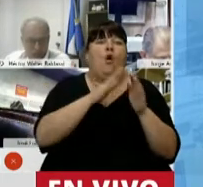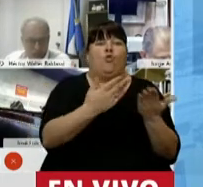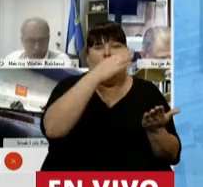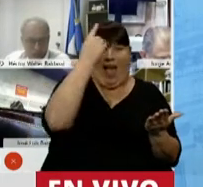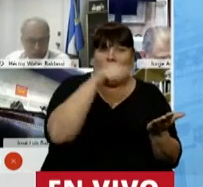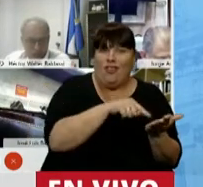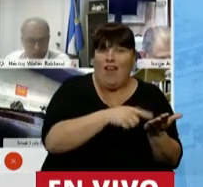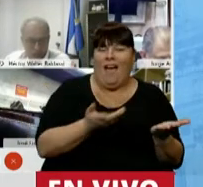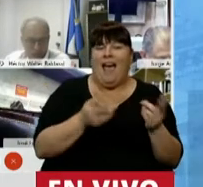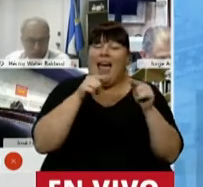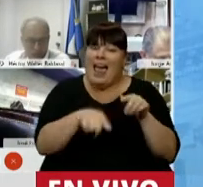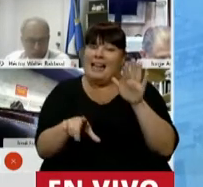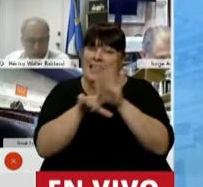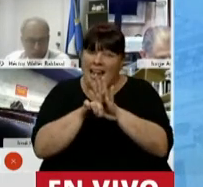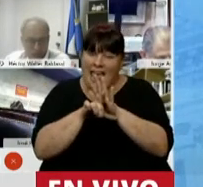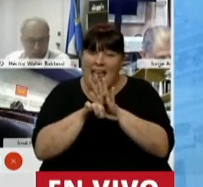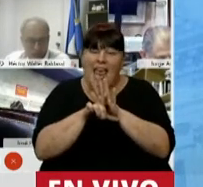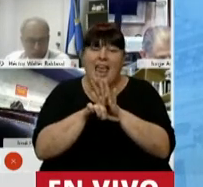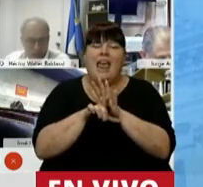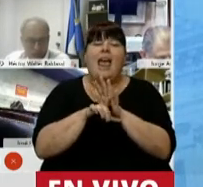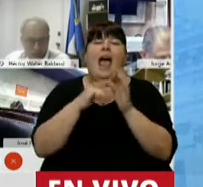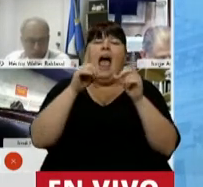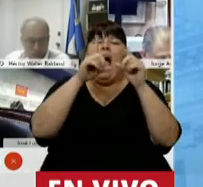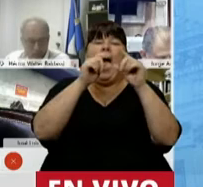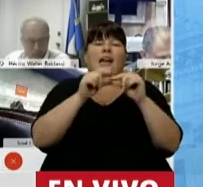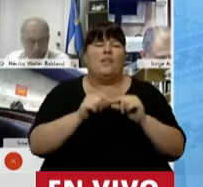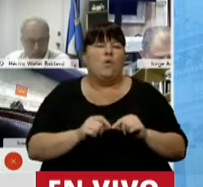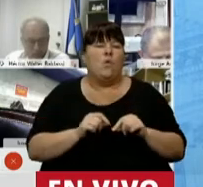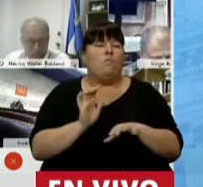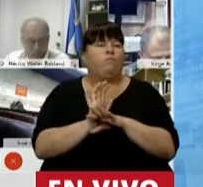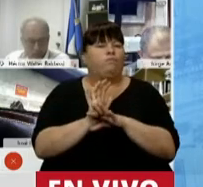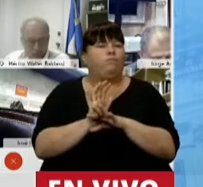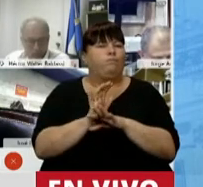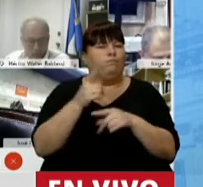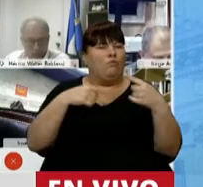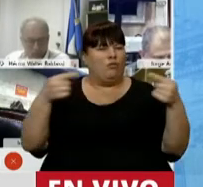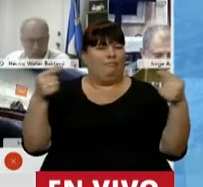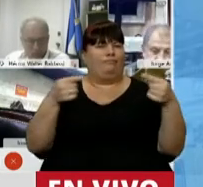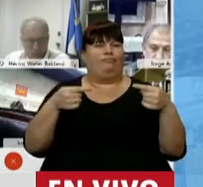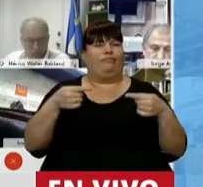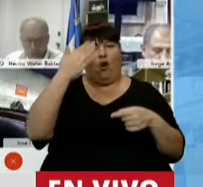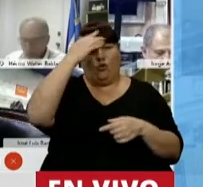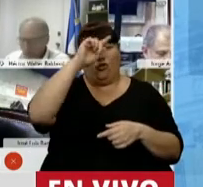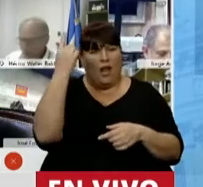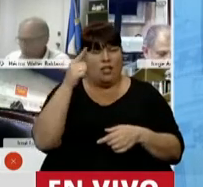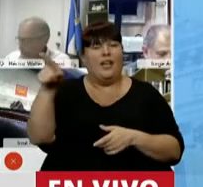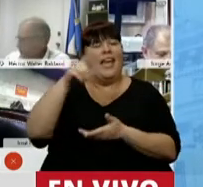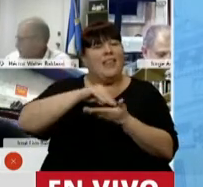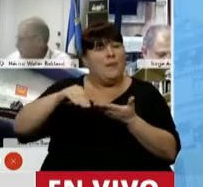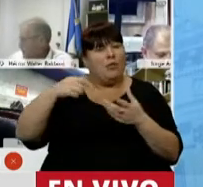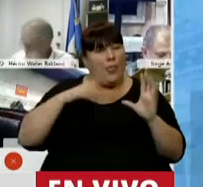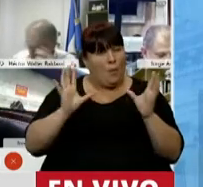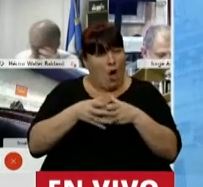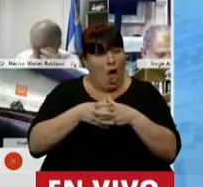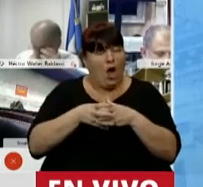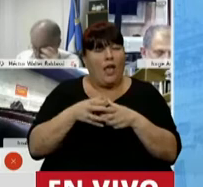Nacional. Y esta ley tiene un articulado donde hay muchísimas inconstitucionalidades. Los diputados de mi